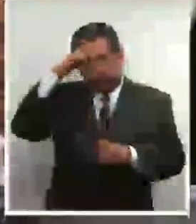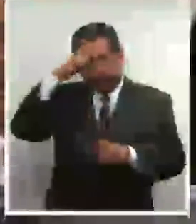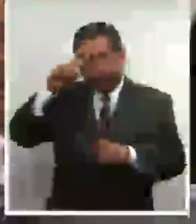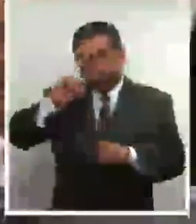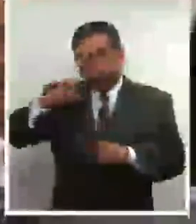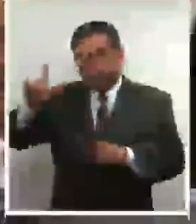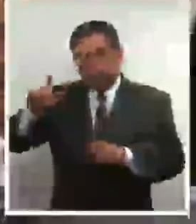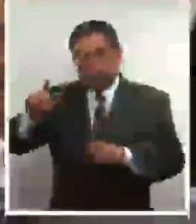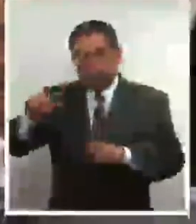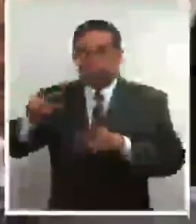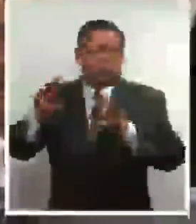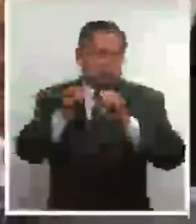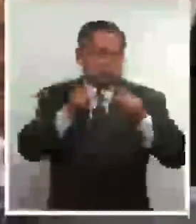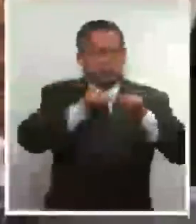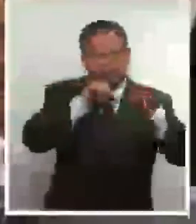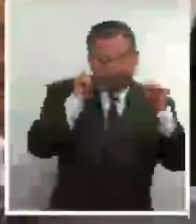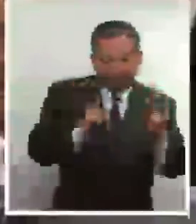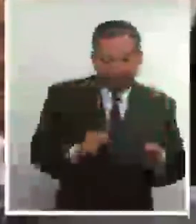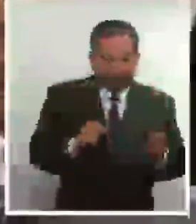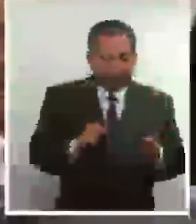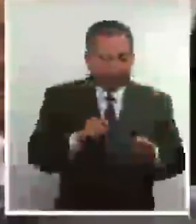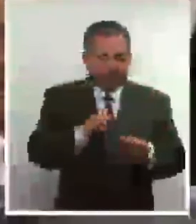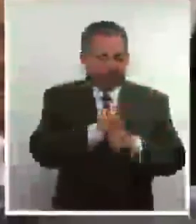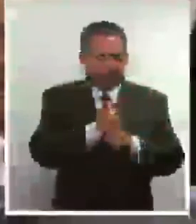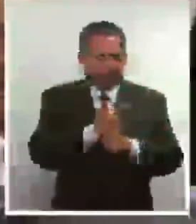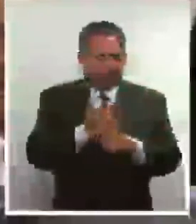profesional de licenciado en Derecho o título.